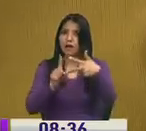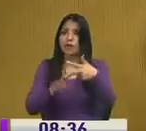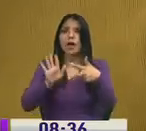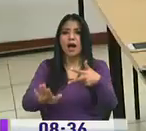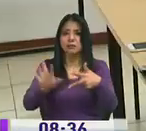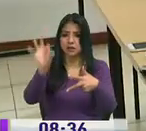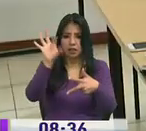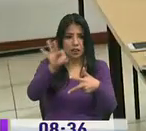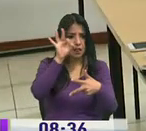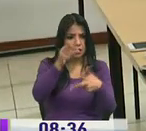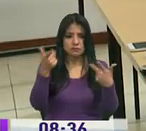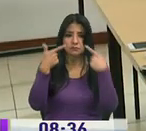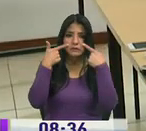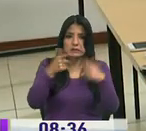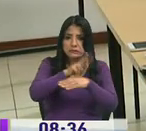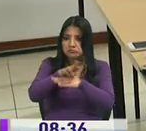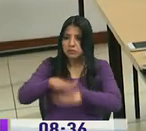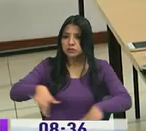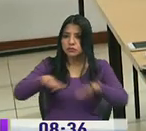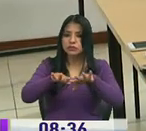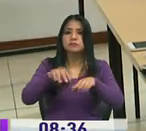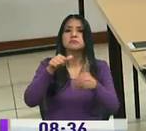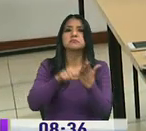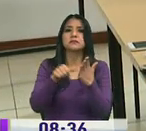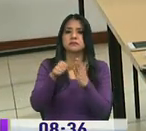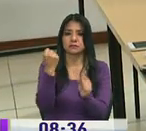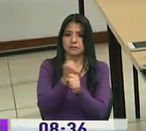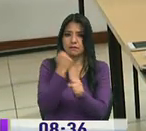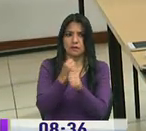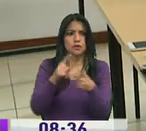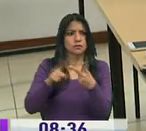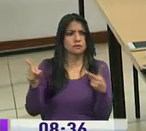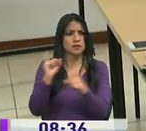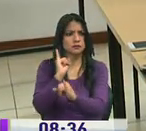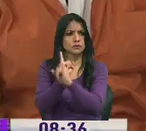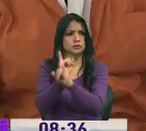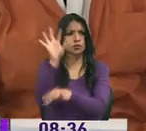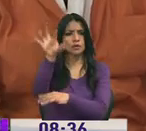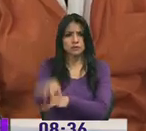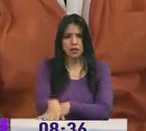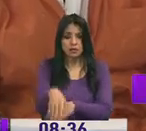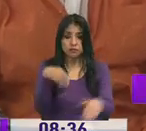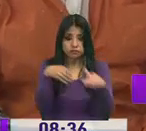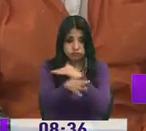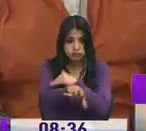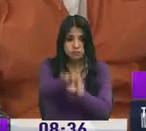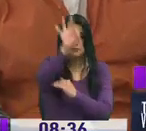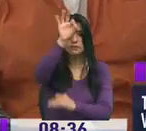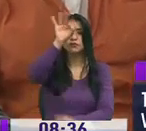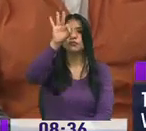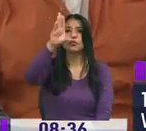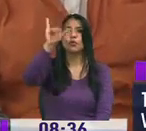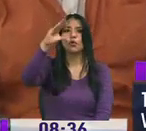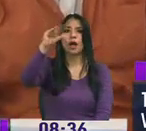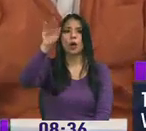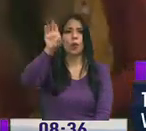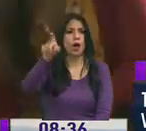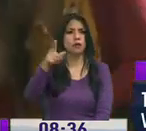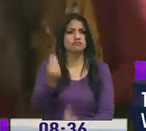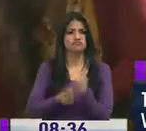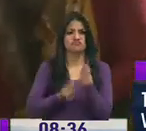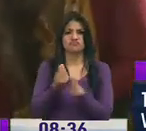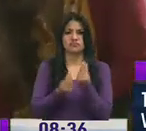encontró en una inspección realizada por el Ministerio de Trabajo y otras instituciones del Estado a la empresa Furukawa, la cual se dedica a